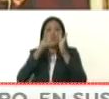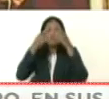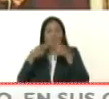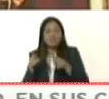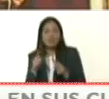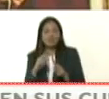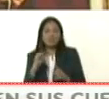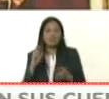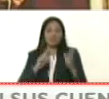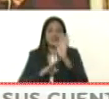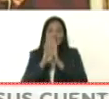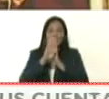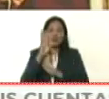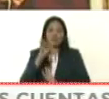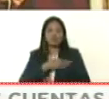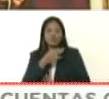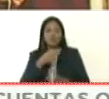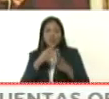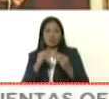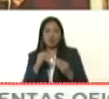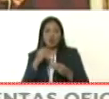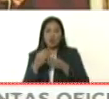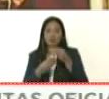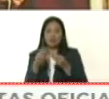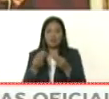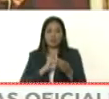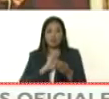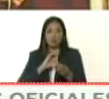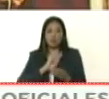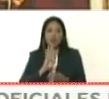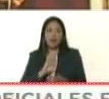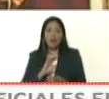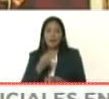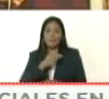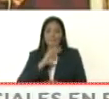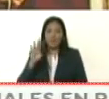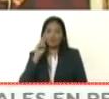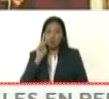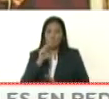desarrollo social, económico y para la realización plena de nuestra patria. Así lo